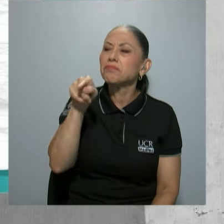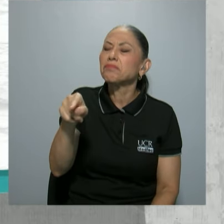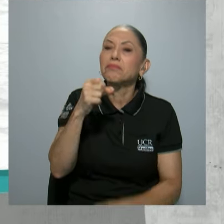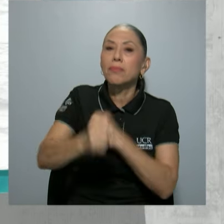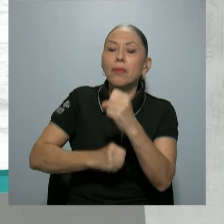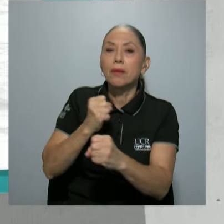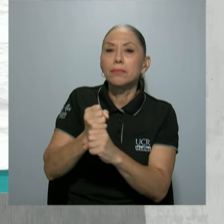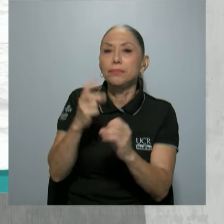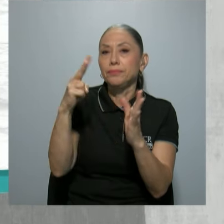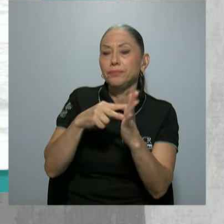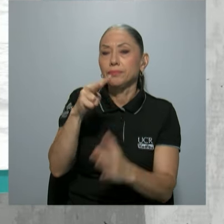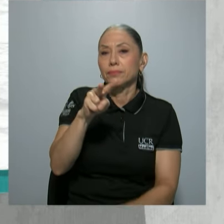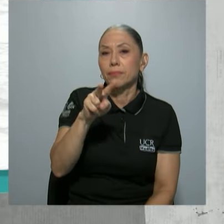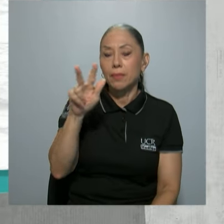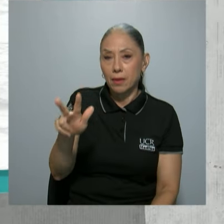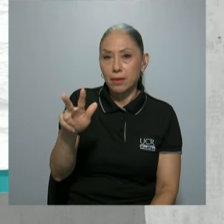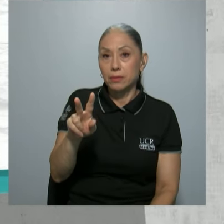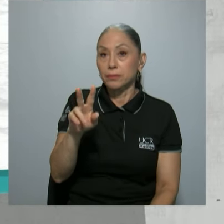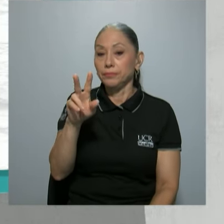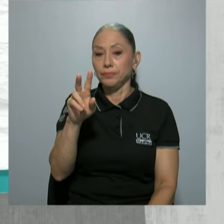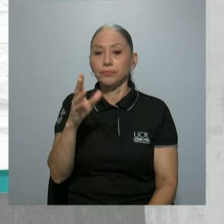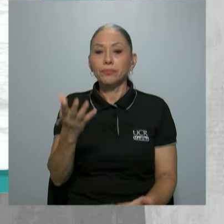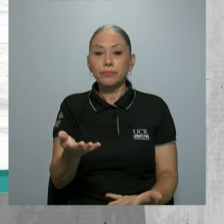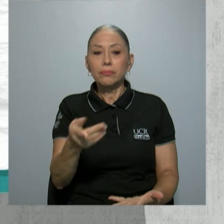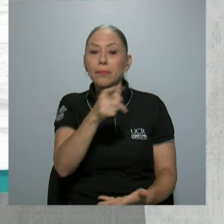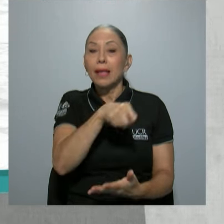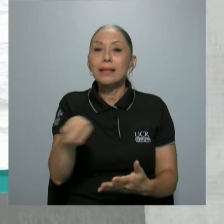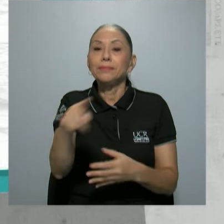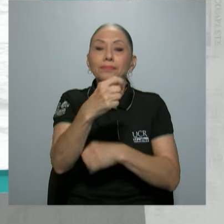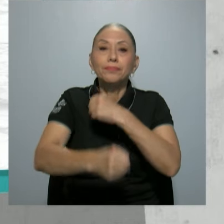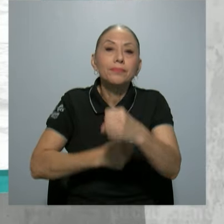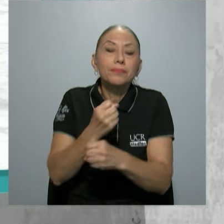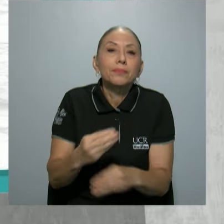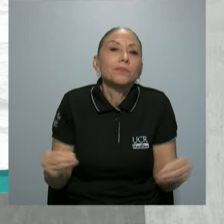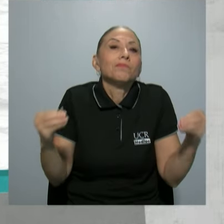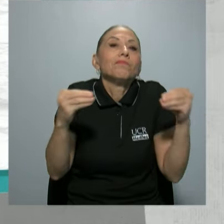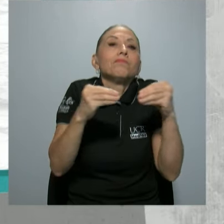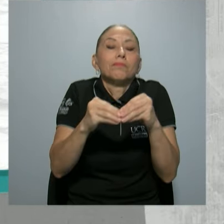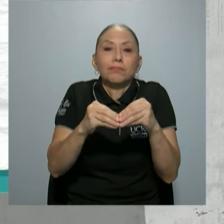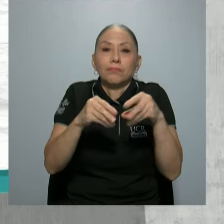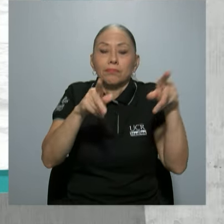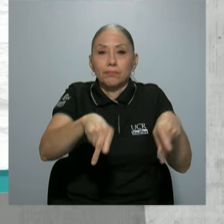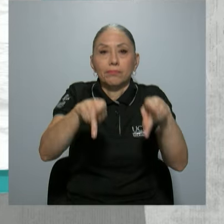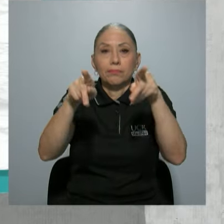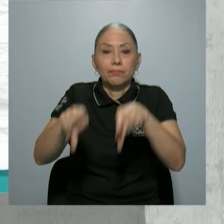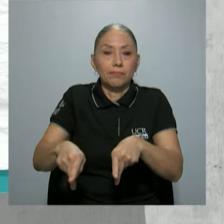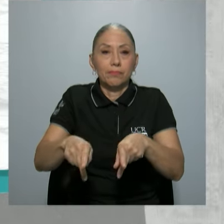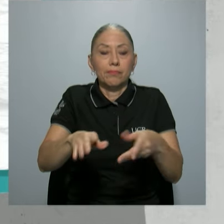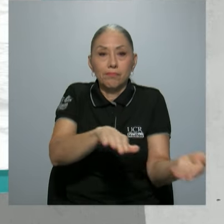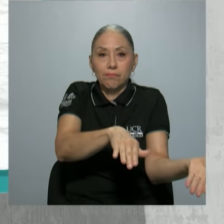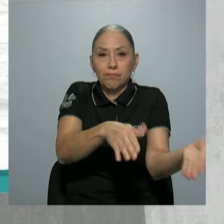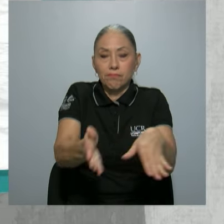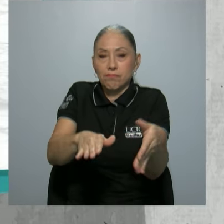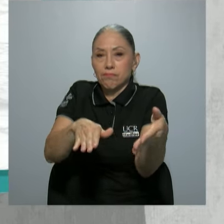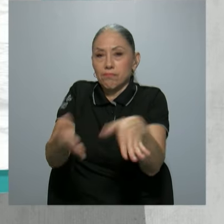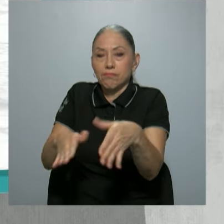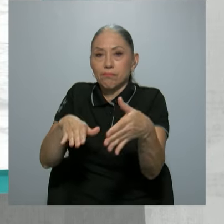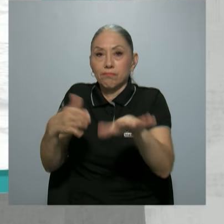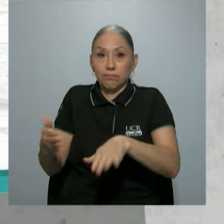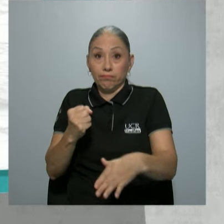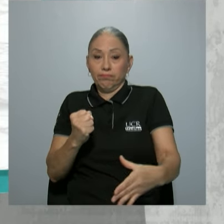2023, 907 homicidios, lo cual significó ser el año con mayor cantidad de crímenes, de homicidios